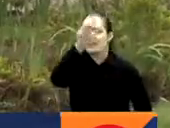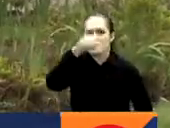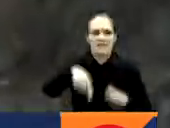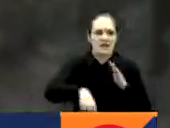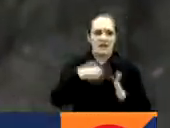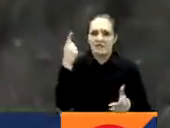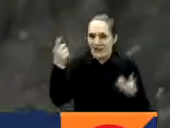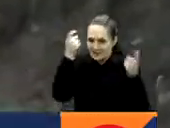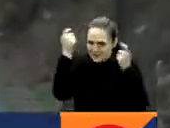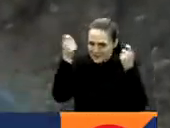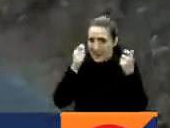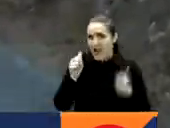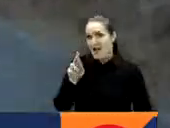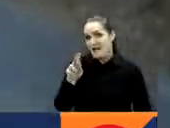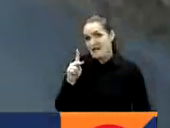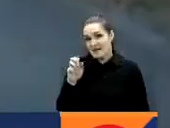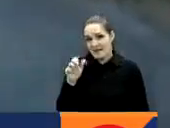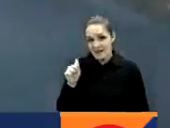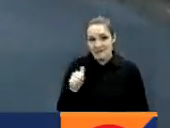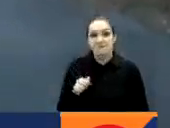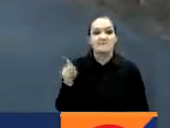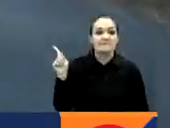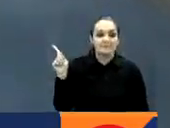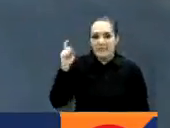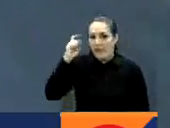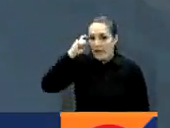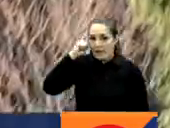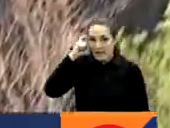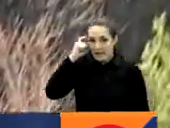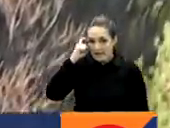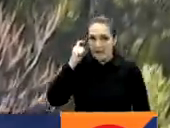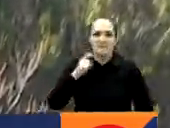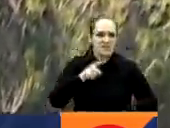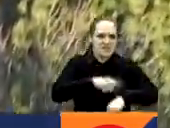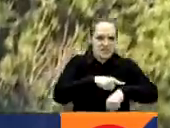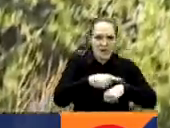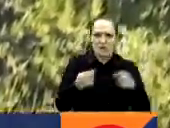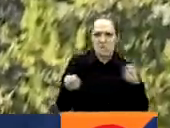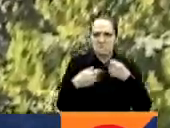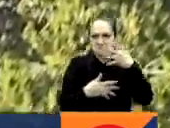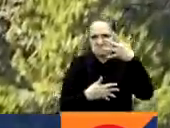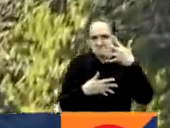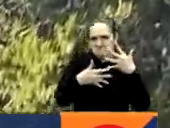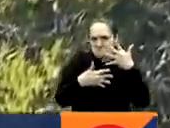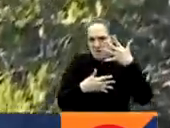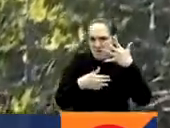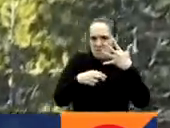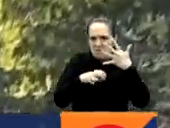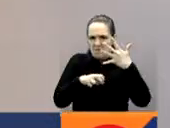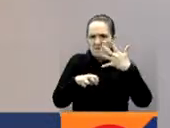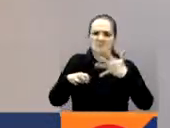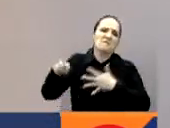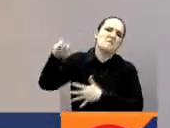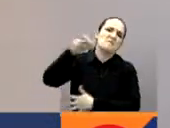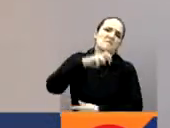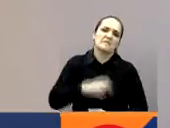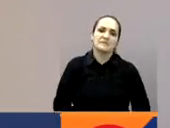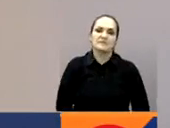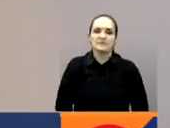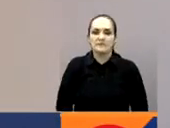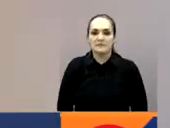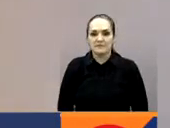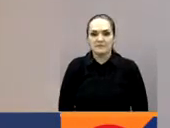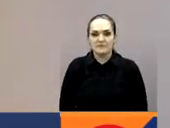es jerarquía. Hizo 4 días inteligentes, buena contrarreloj, control dentro del lote en las etapas y un remate sensacional.